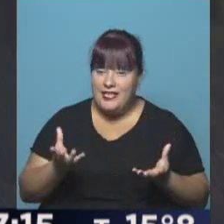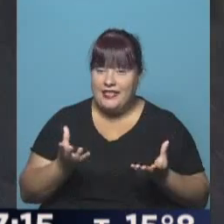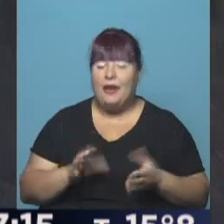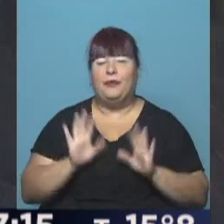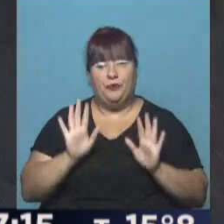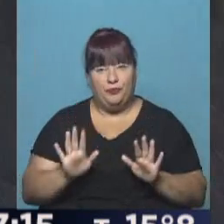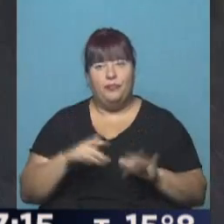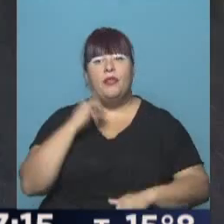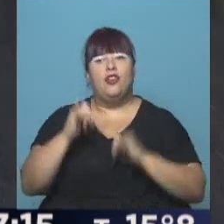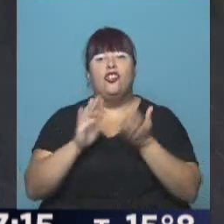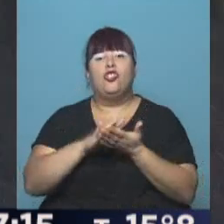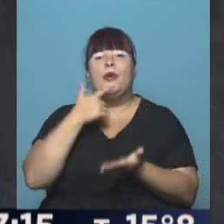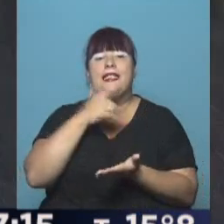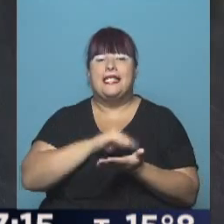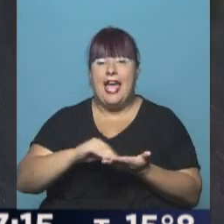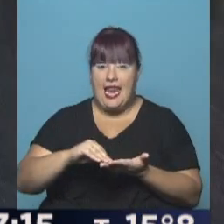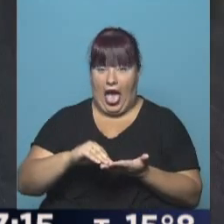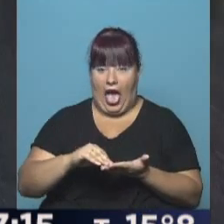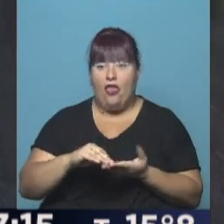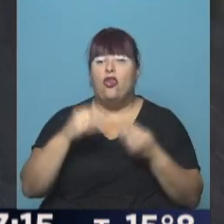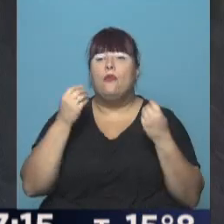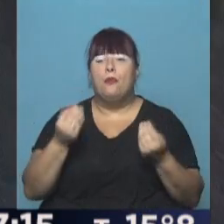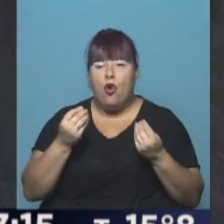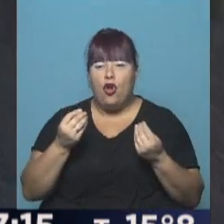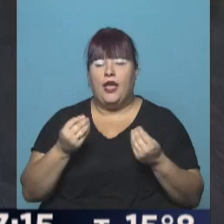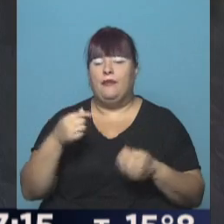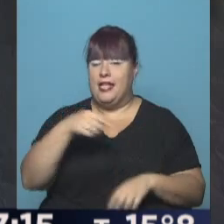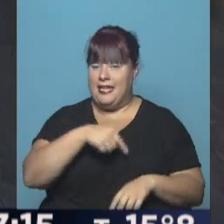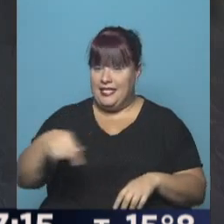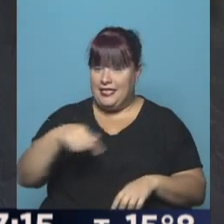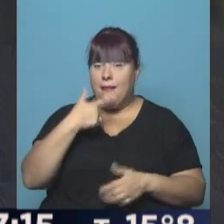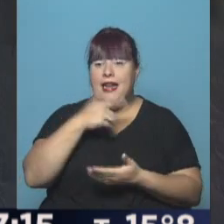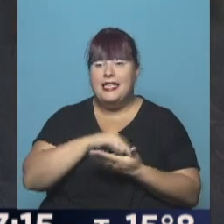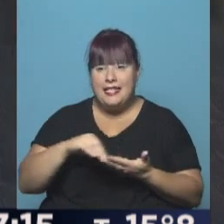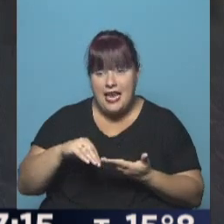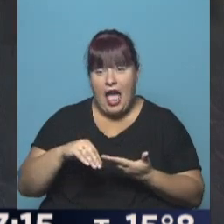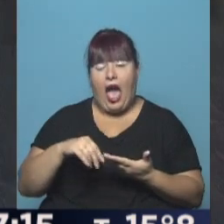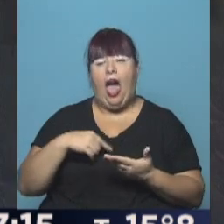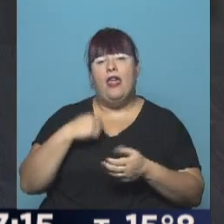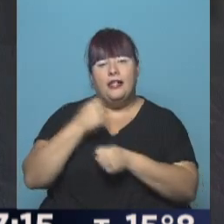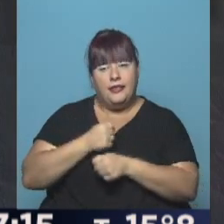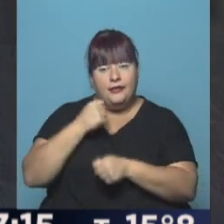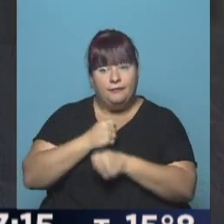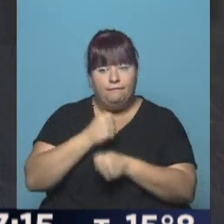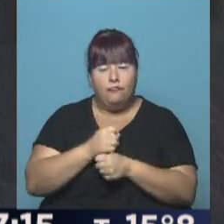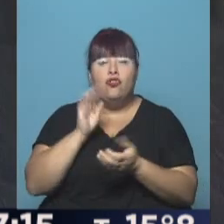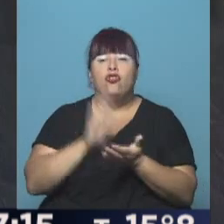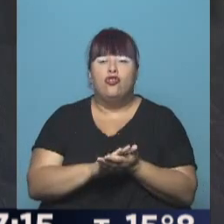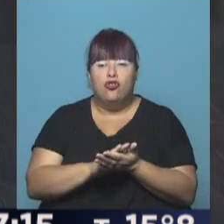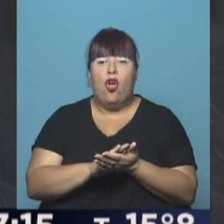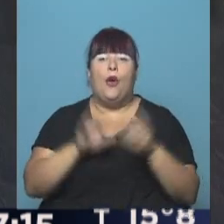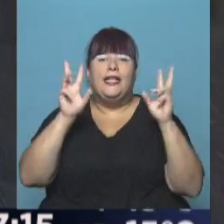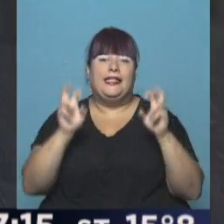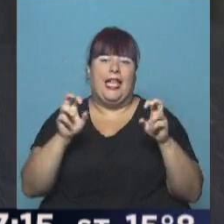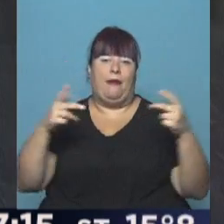A ver, tenemos que hablar del Senado Nacional. Karin, ¿por qué? Porque esta semana en el Senado se empezó a trabajar y mucho sobre el tema